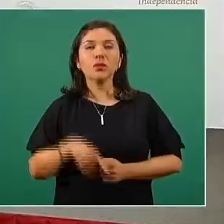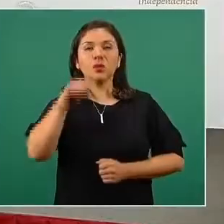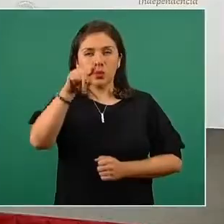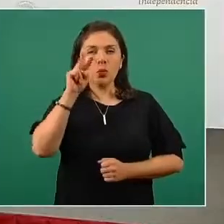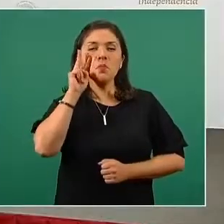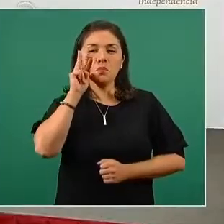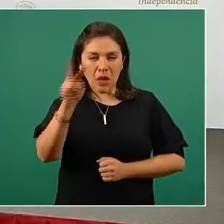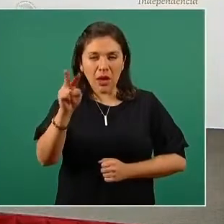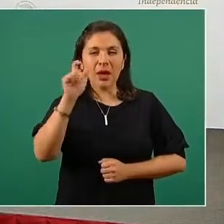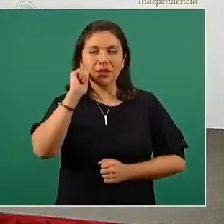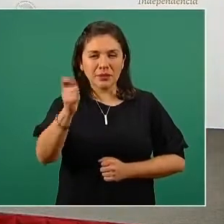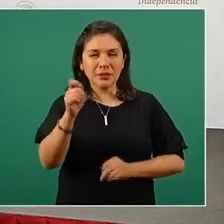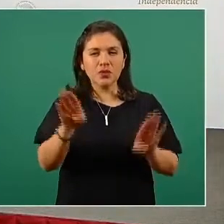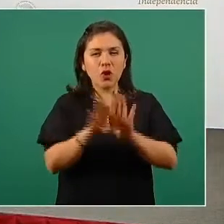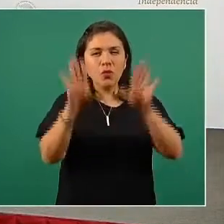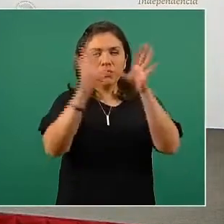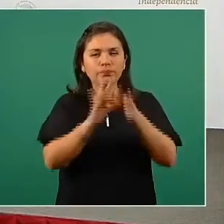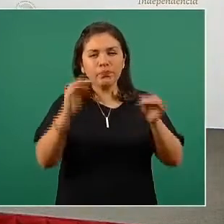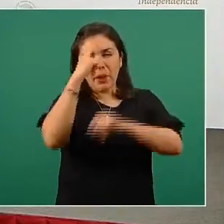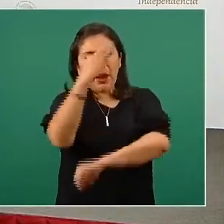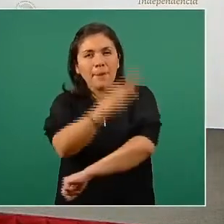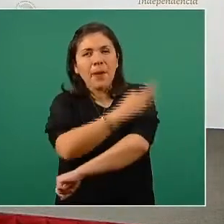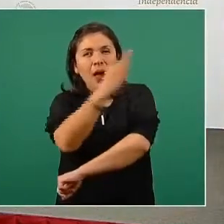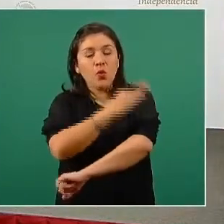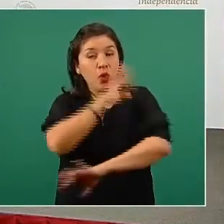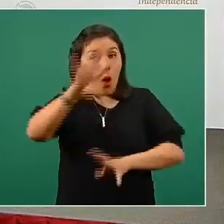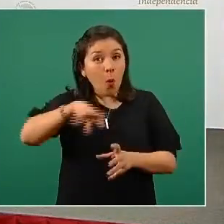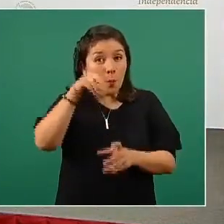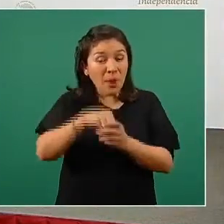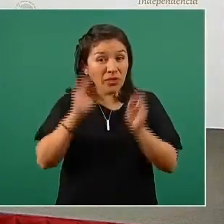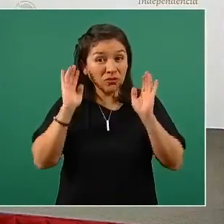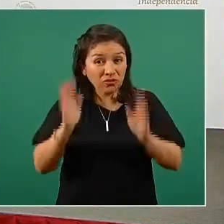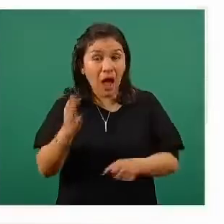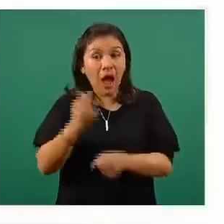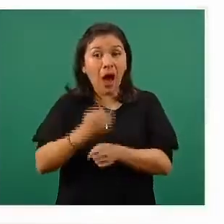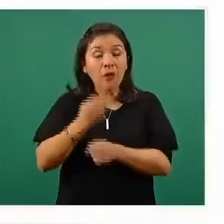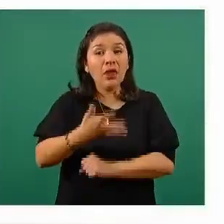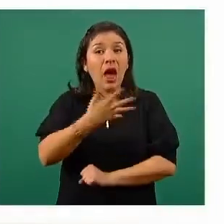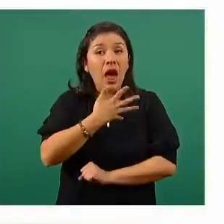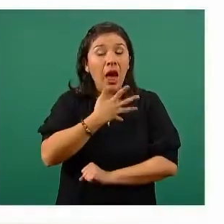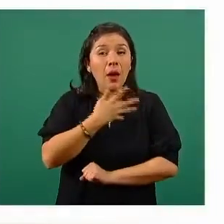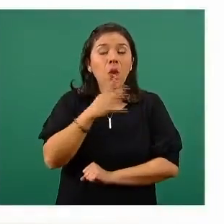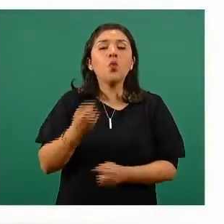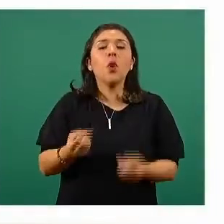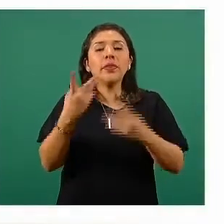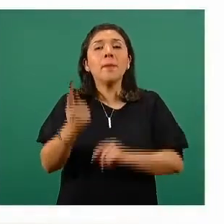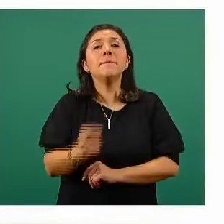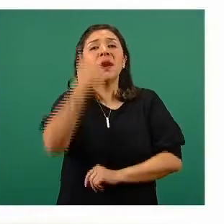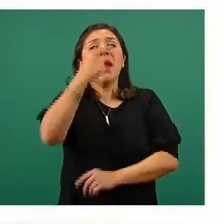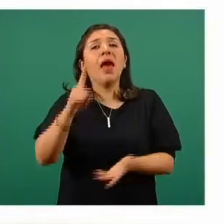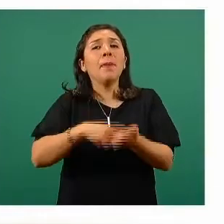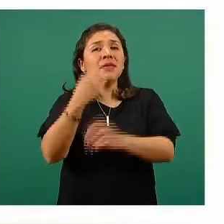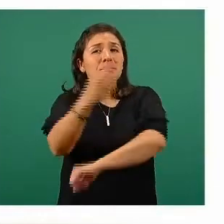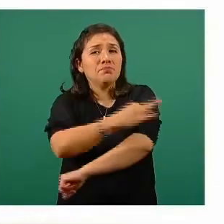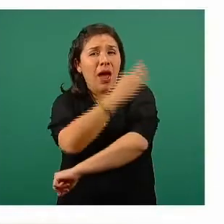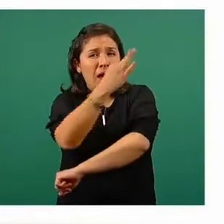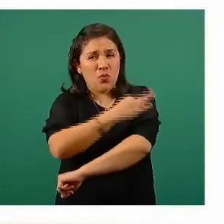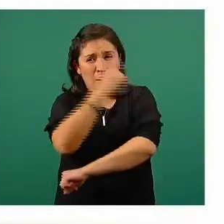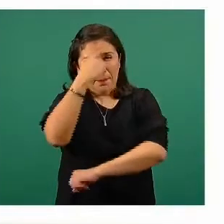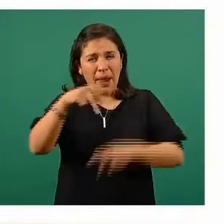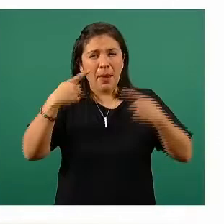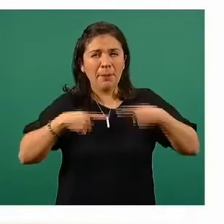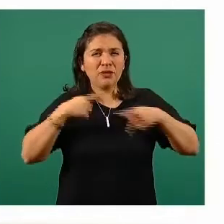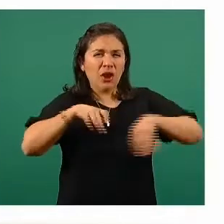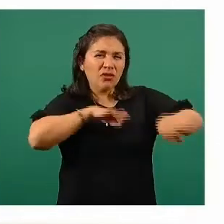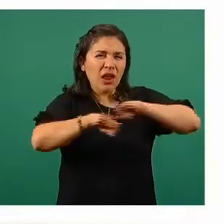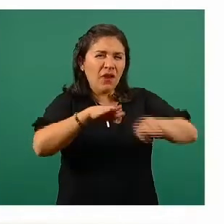Observemos pues que si hablamos de los esquemas de vacunación completos, actualmente dentro de las primeras dosis, dentro del personal de